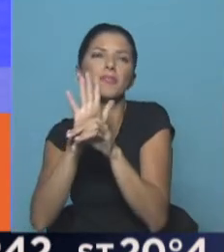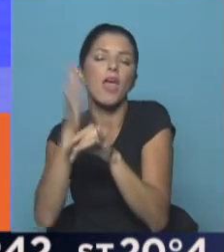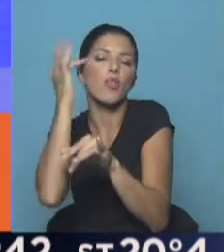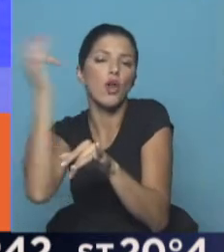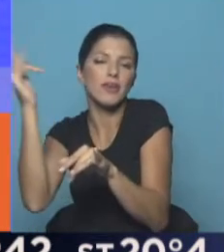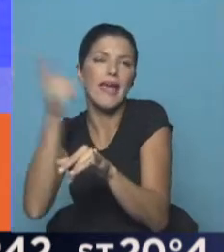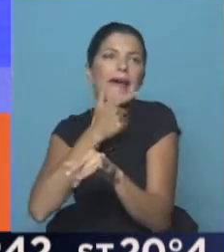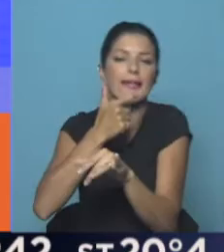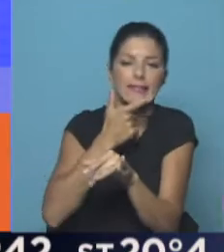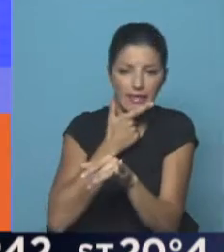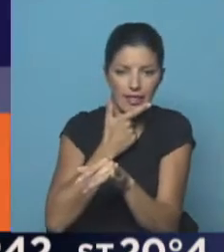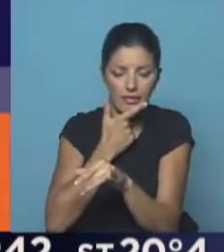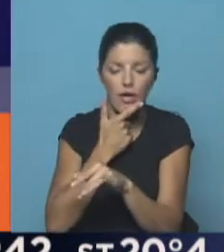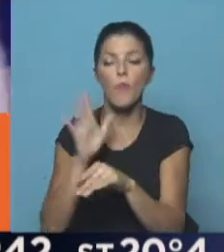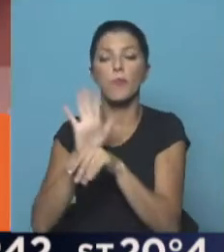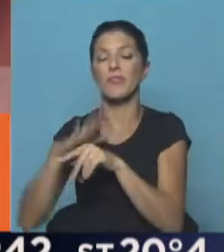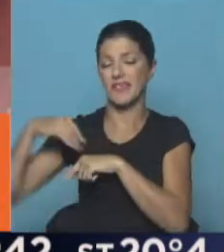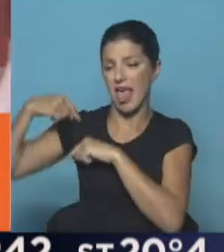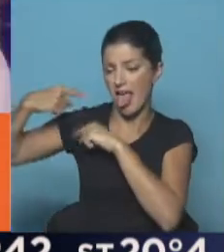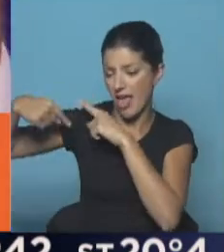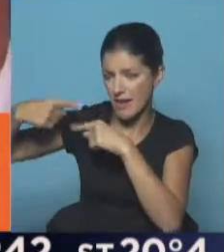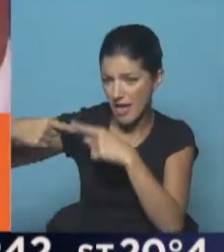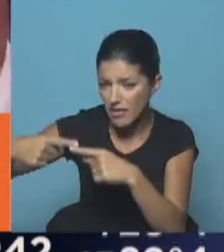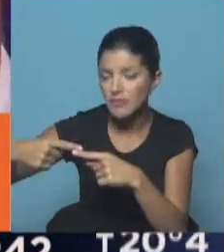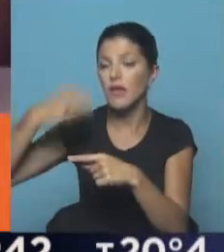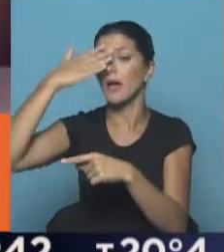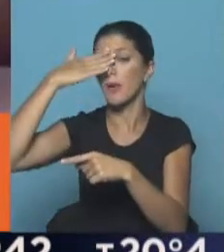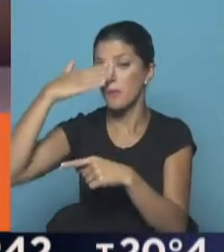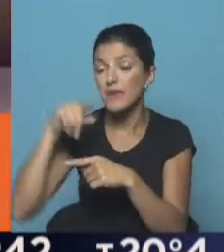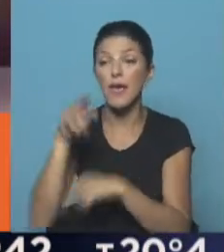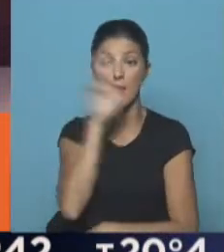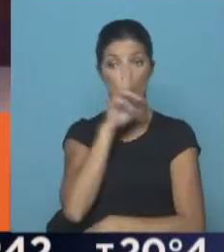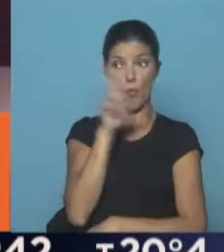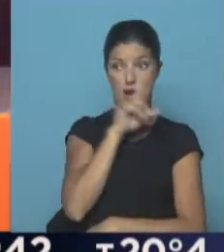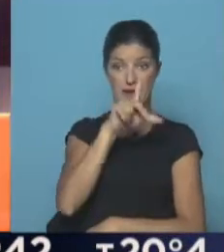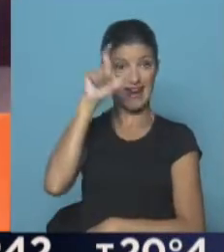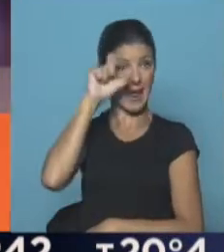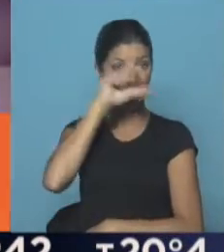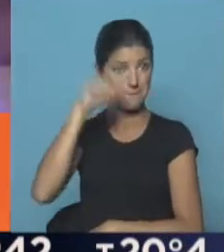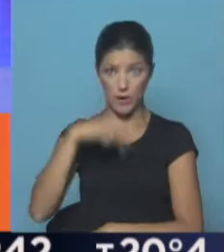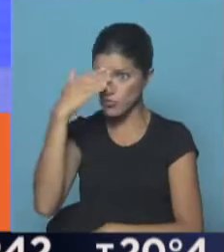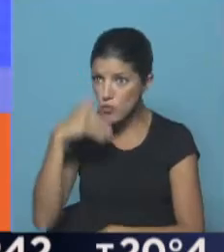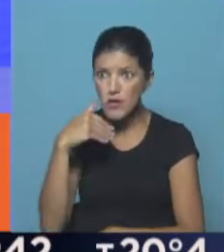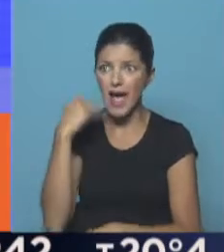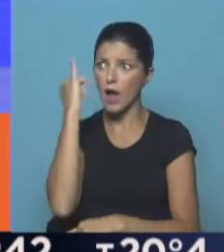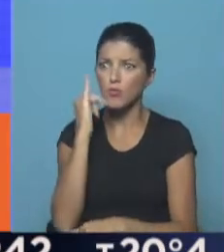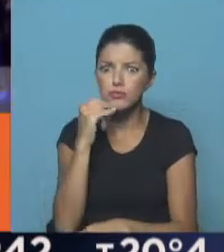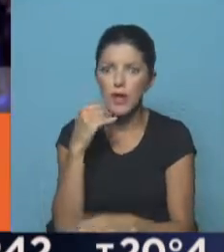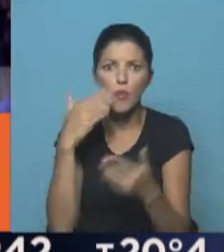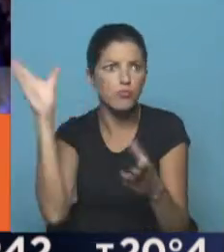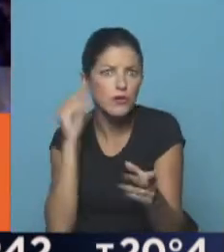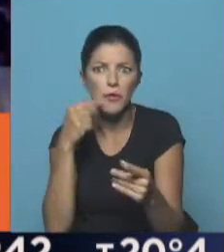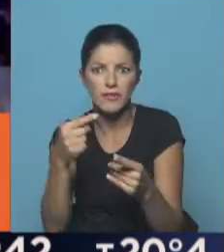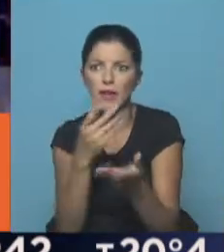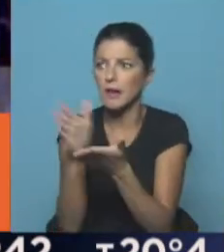con una especie de herencia que después se sacude ese componente fascista. A Marine Le Pen nunca le hemos escuchado ningún comentario antijudío. Su problema claramente no son